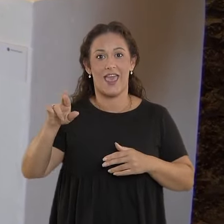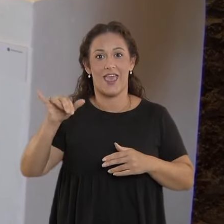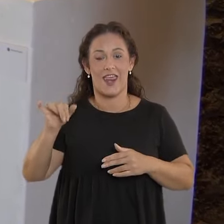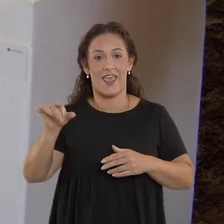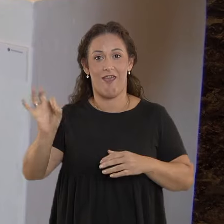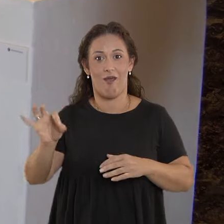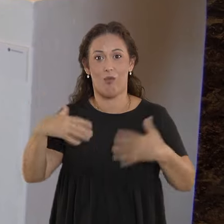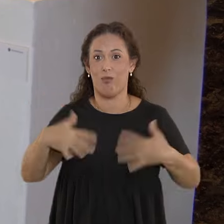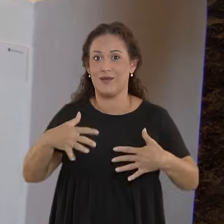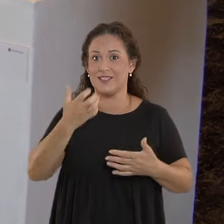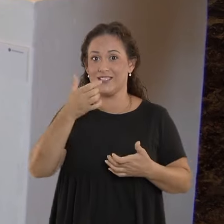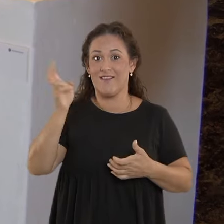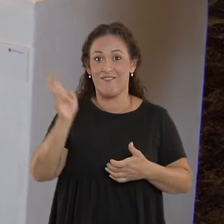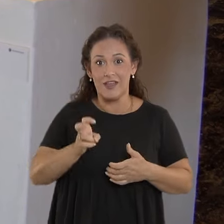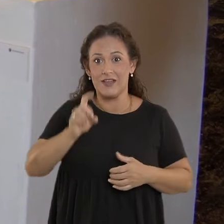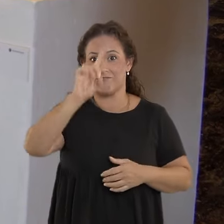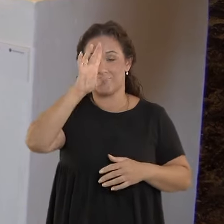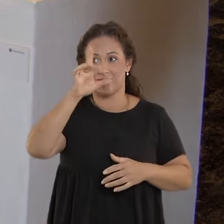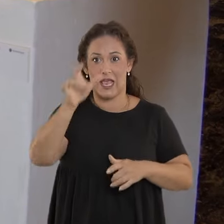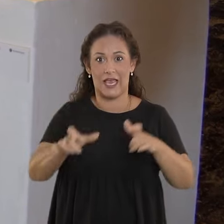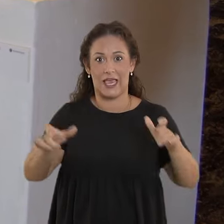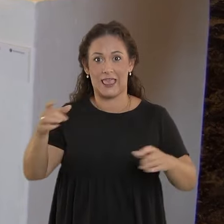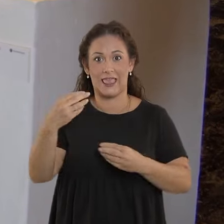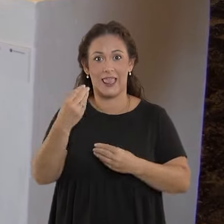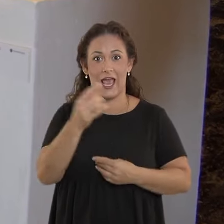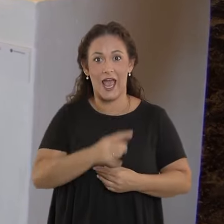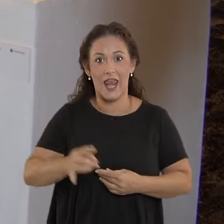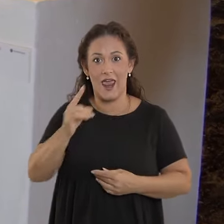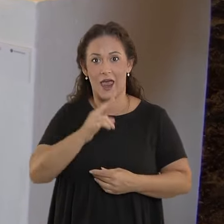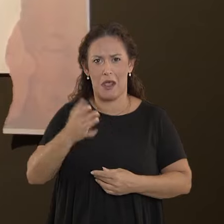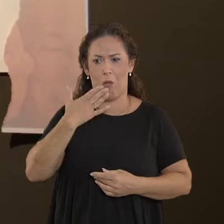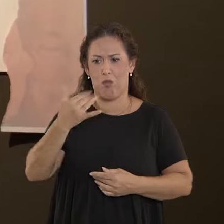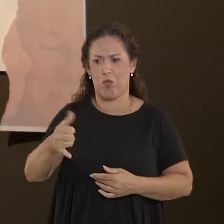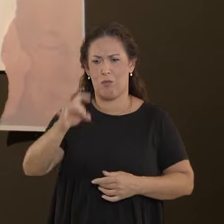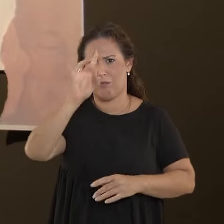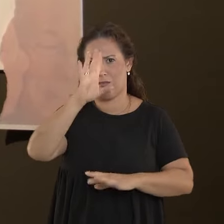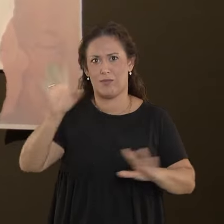aseguro que todavía se van a sorprender más del talento que hay en Canarias.